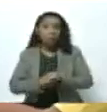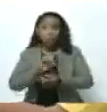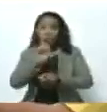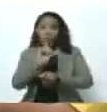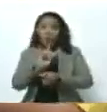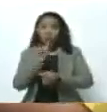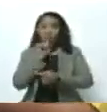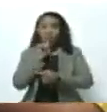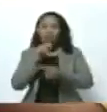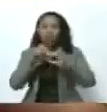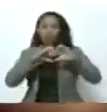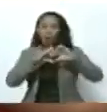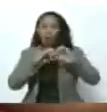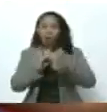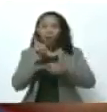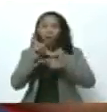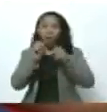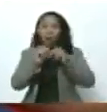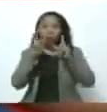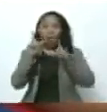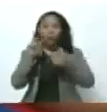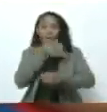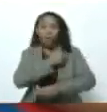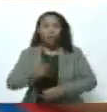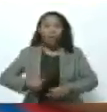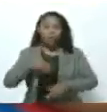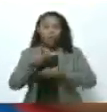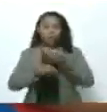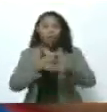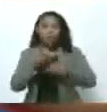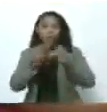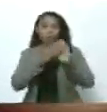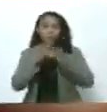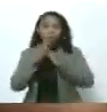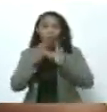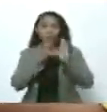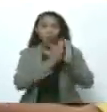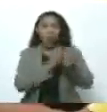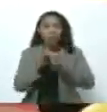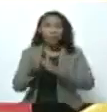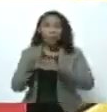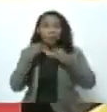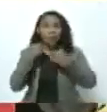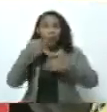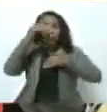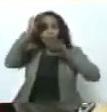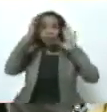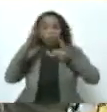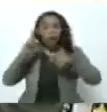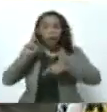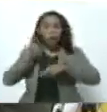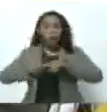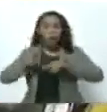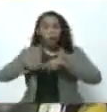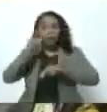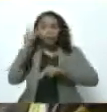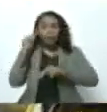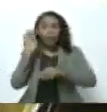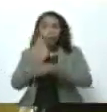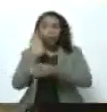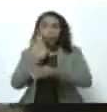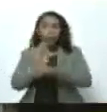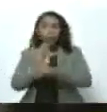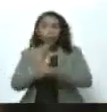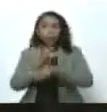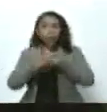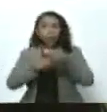Este es un espacio que creó nuestro presidente Hugo Chávez a las comunidades organizadas para atender a estos niños, para la protección, a